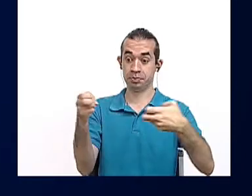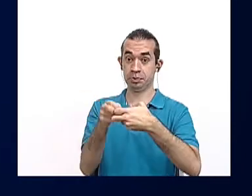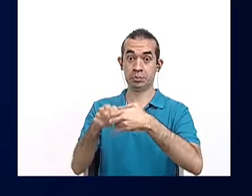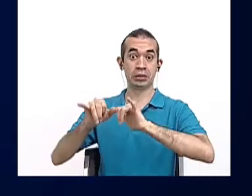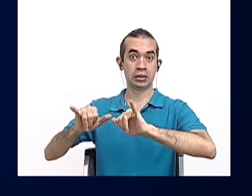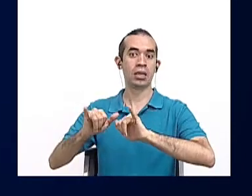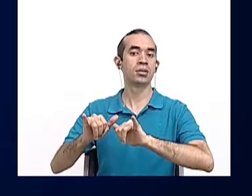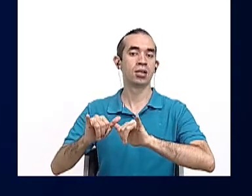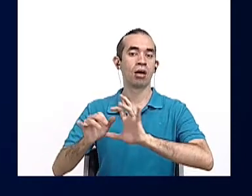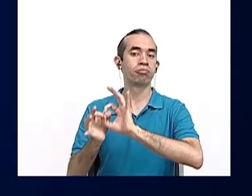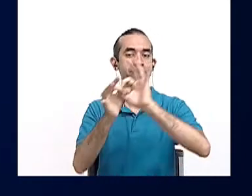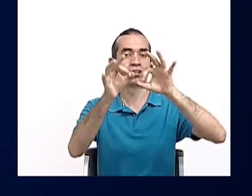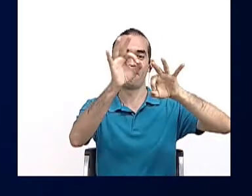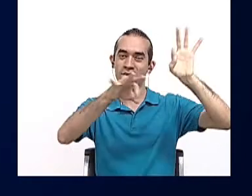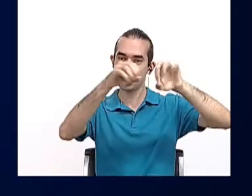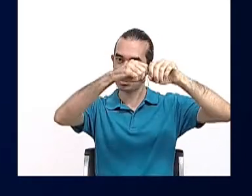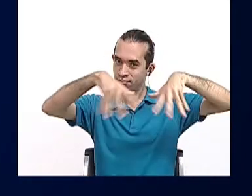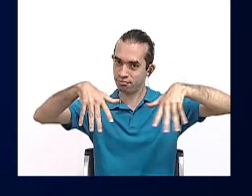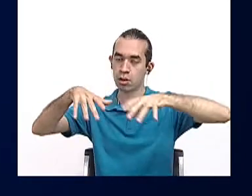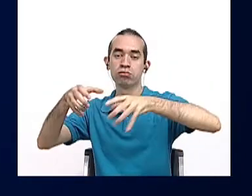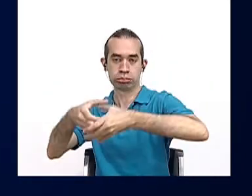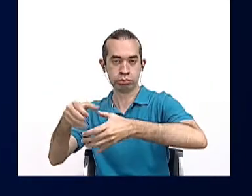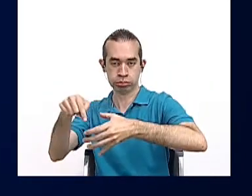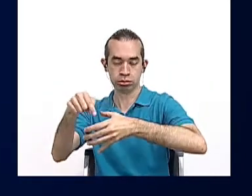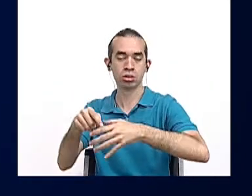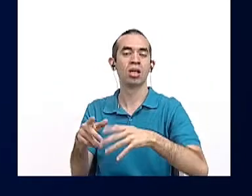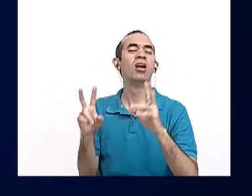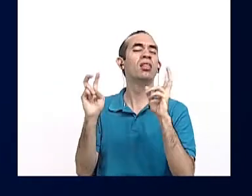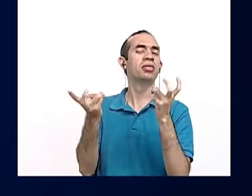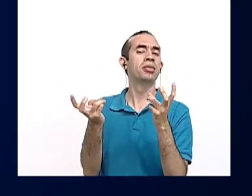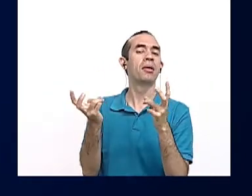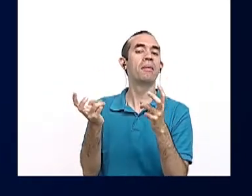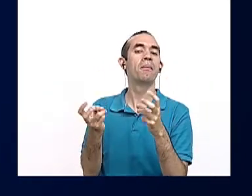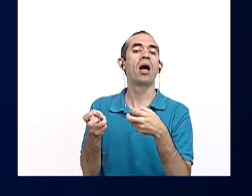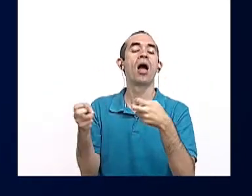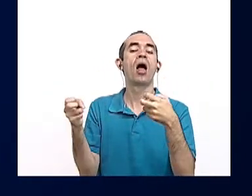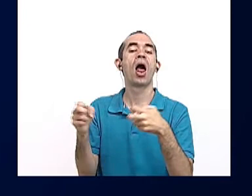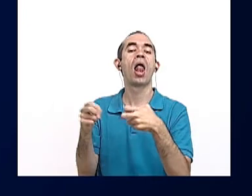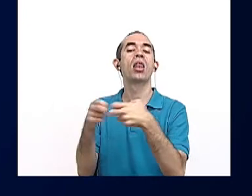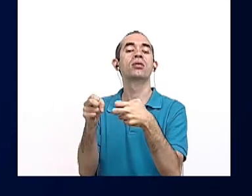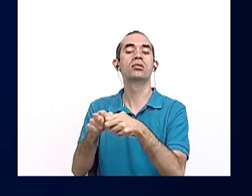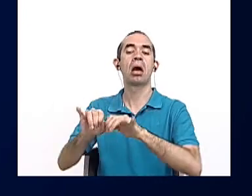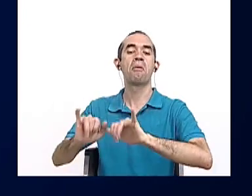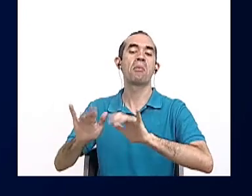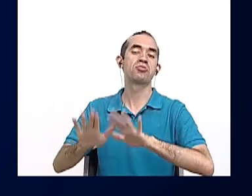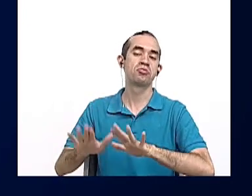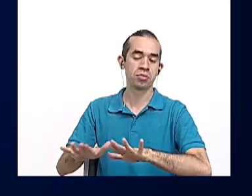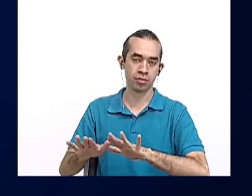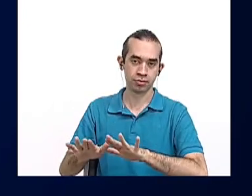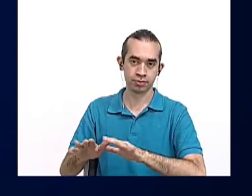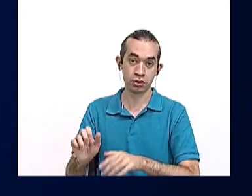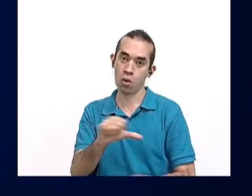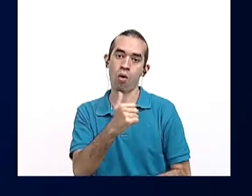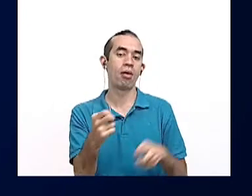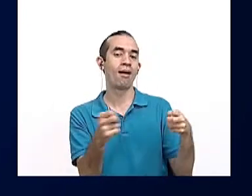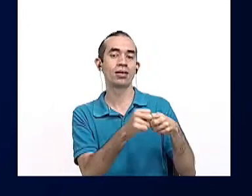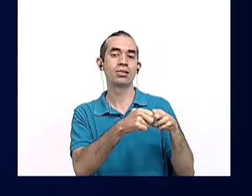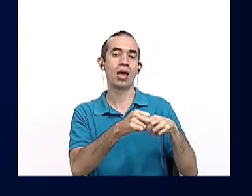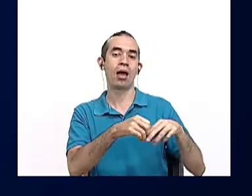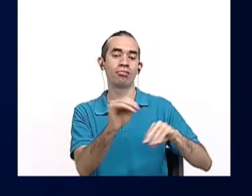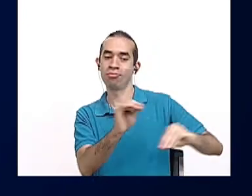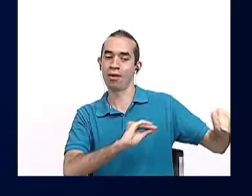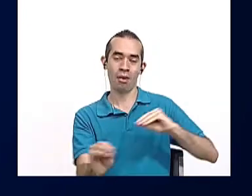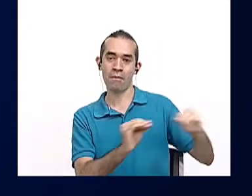de la física que estudia las cargas en reposo o en equilibrio, a diferencia de la electricidad dinámica, lo que